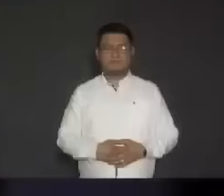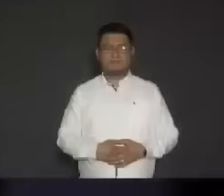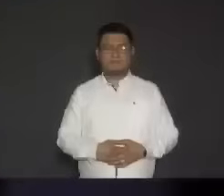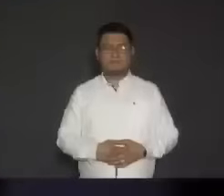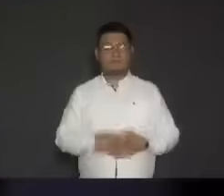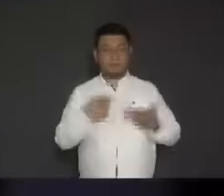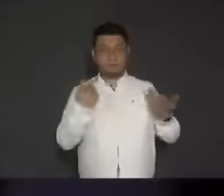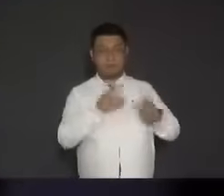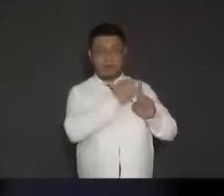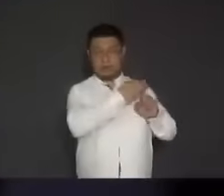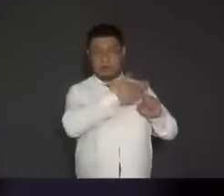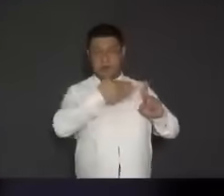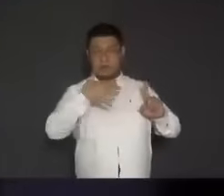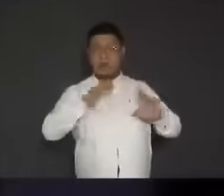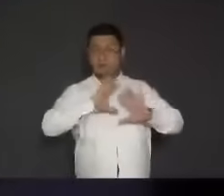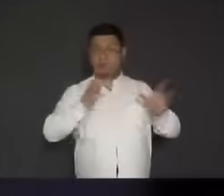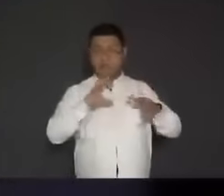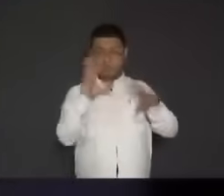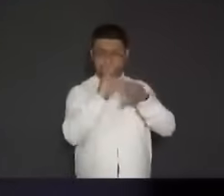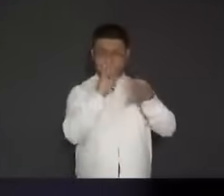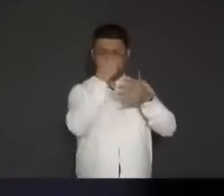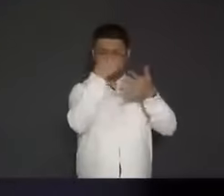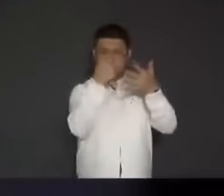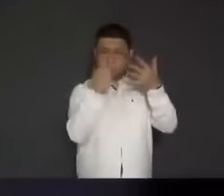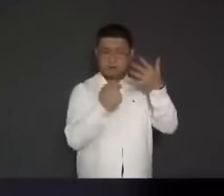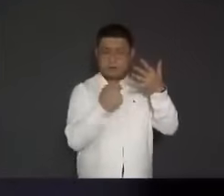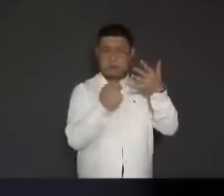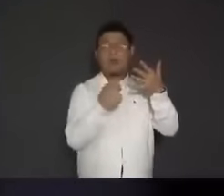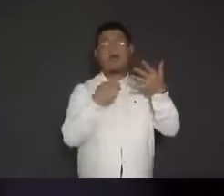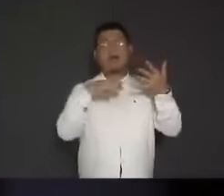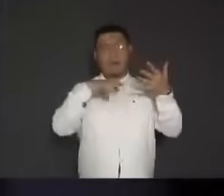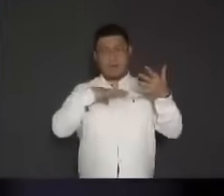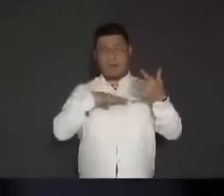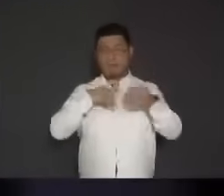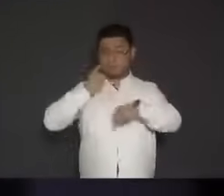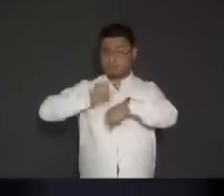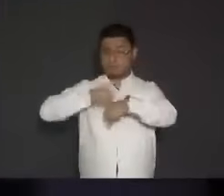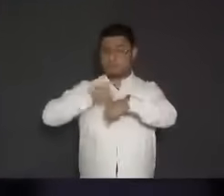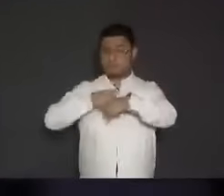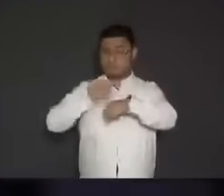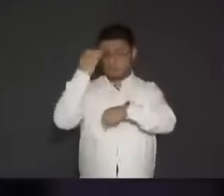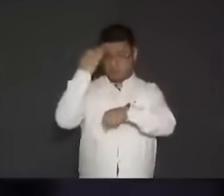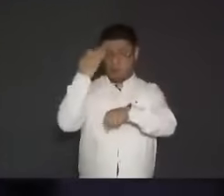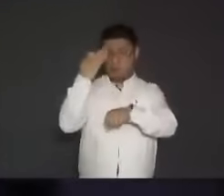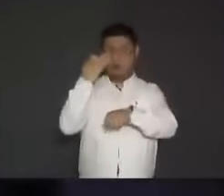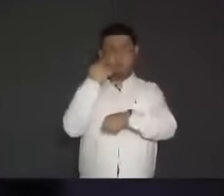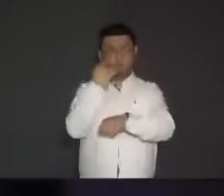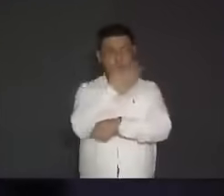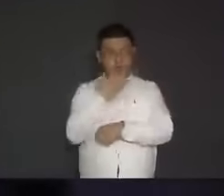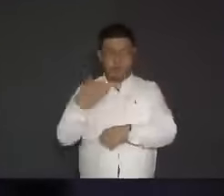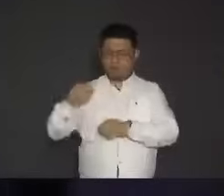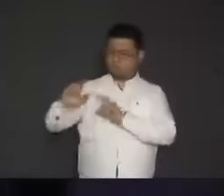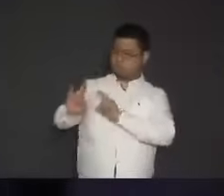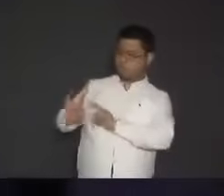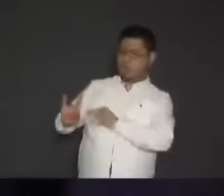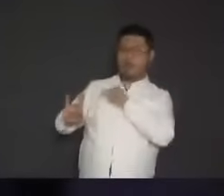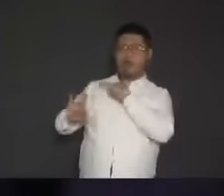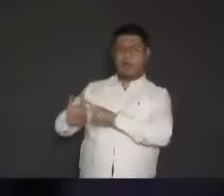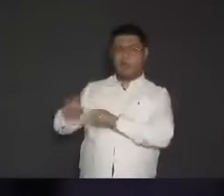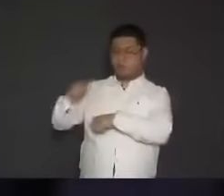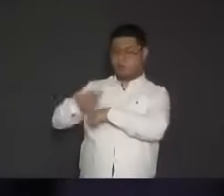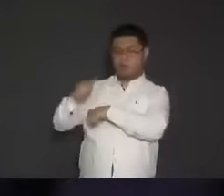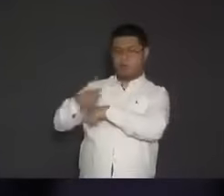Las instrucciones y es importante recalcar que van a contar con un cronómetro que va a poder verse en color blanco. Es el tiempo para responder